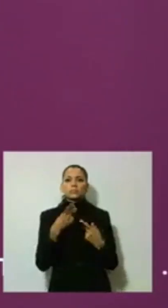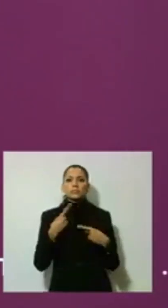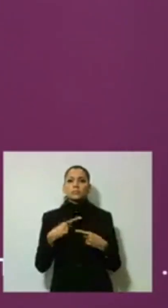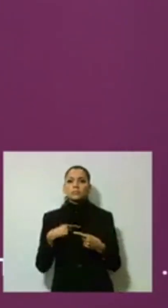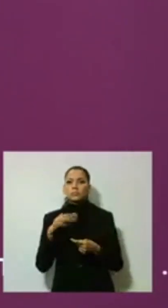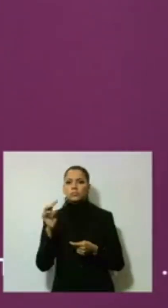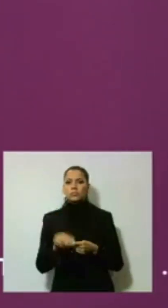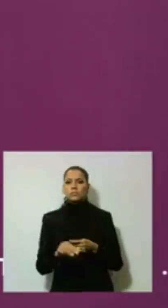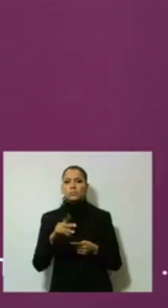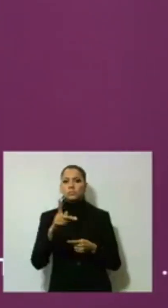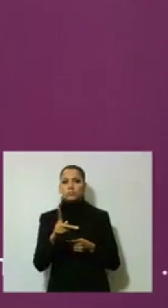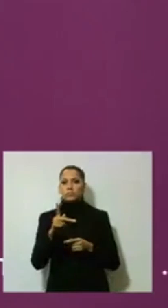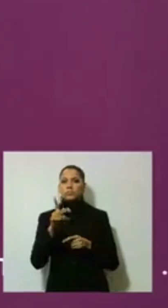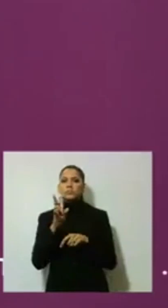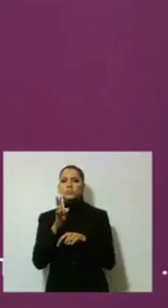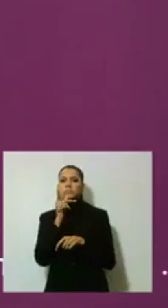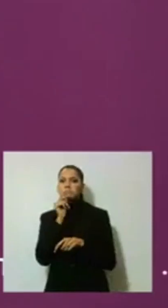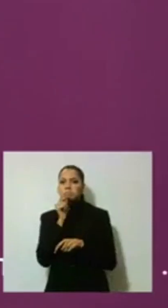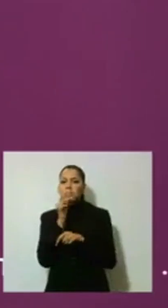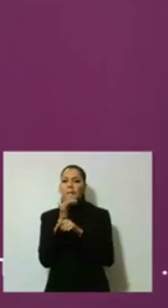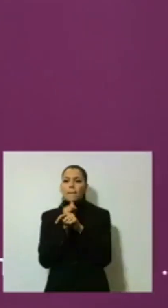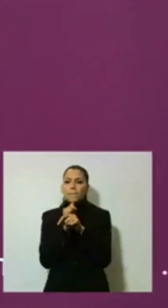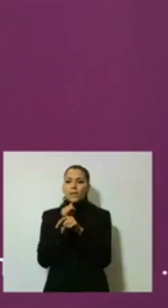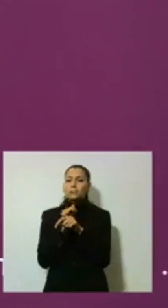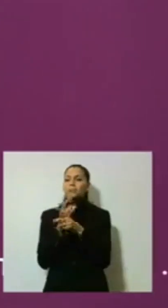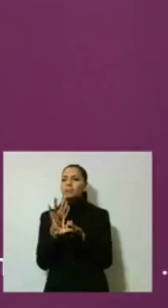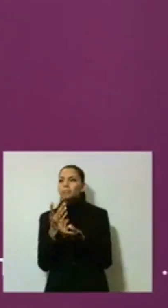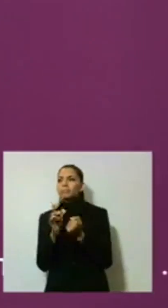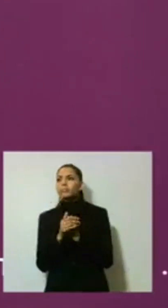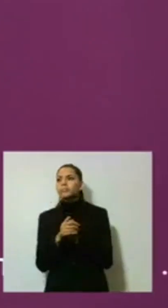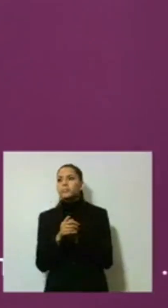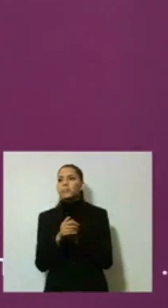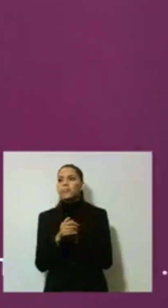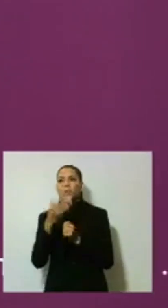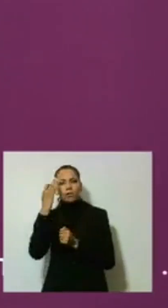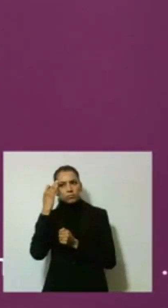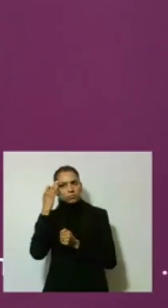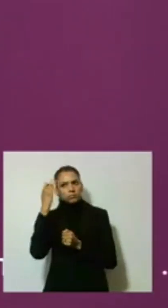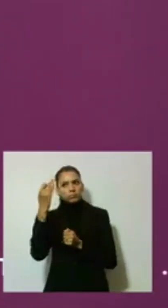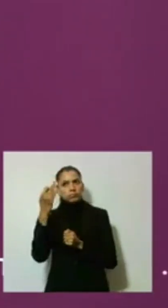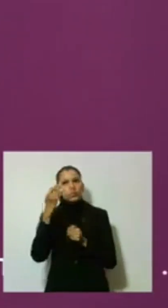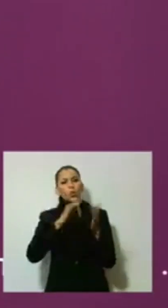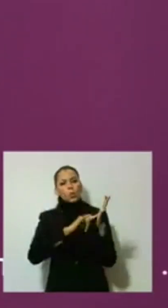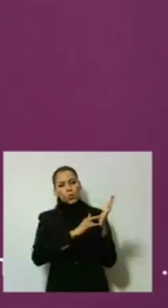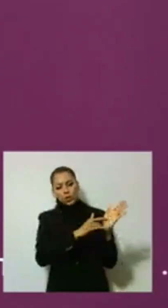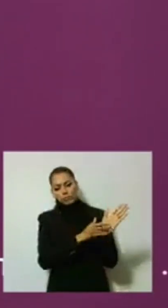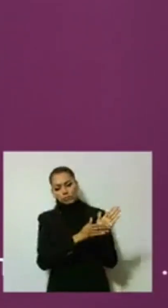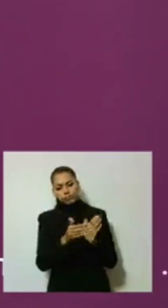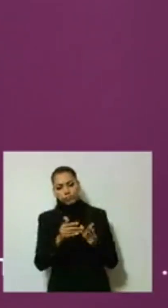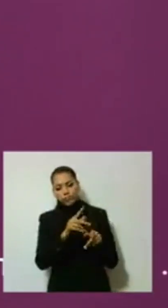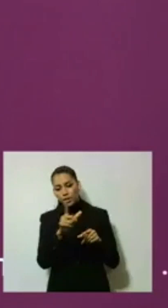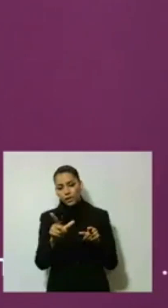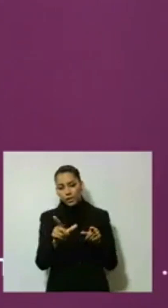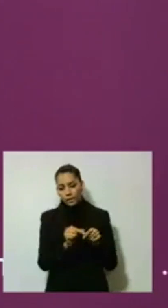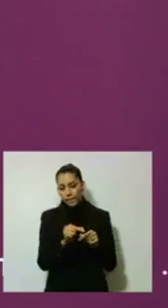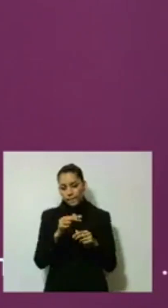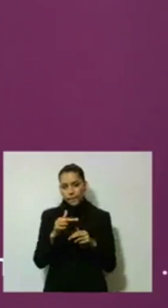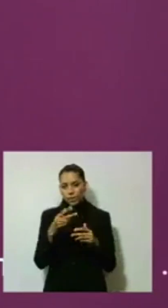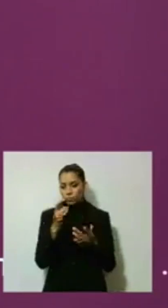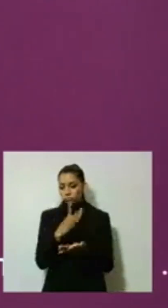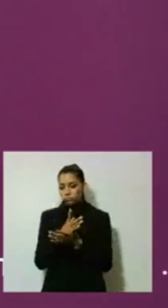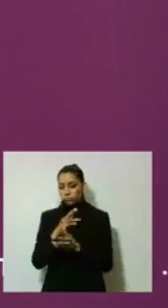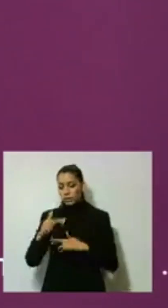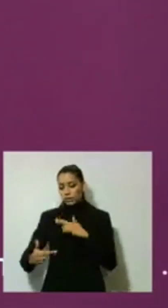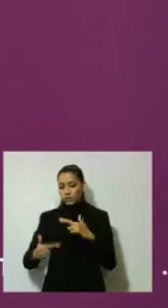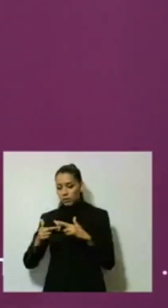Público, peritos y policías de investigación de turno, y no solo de la Regional de Morelia, sino de